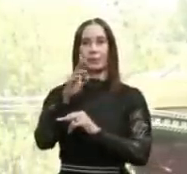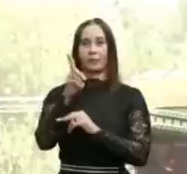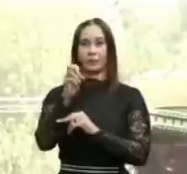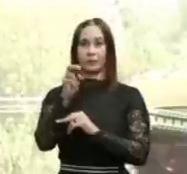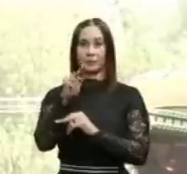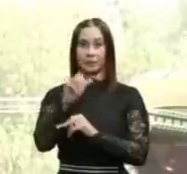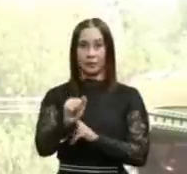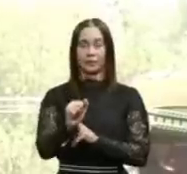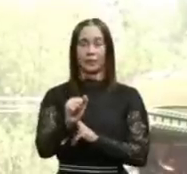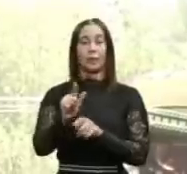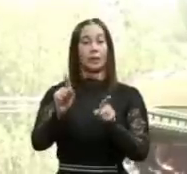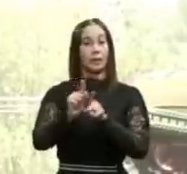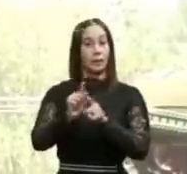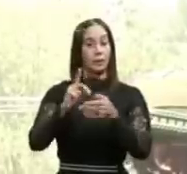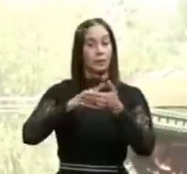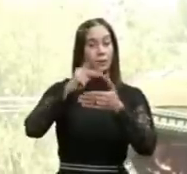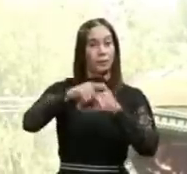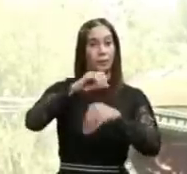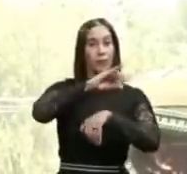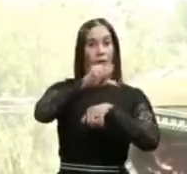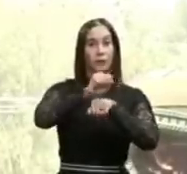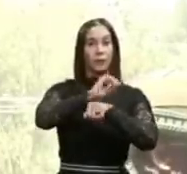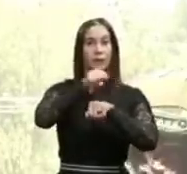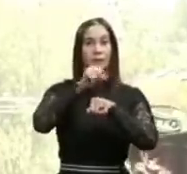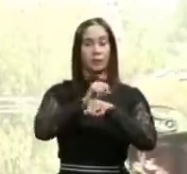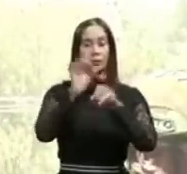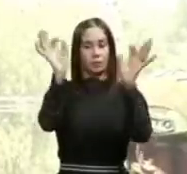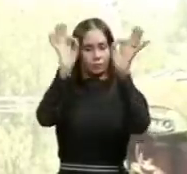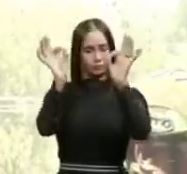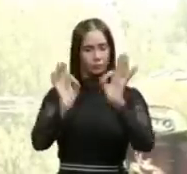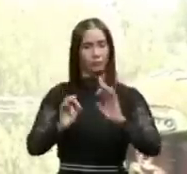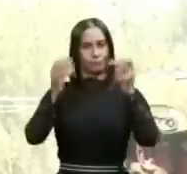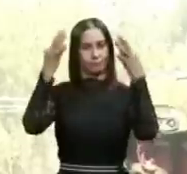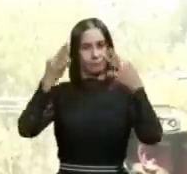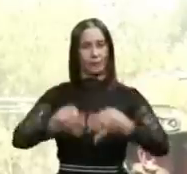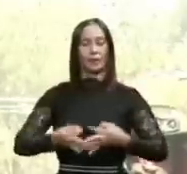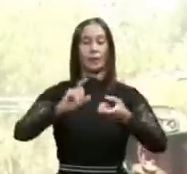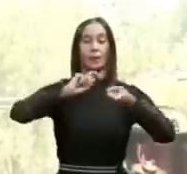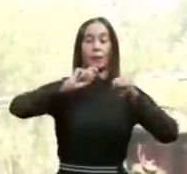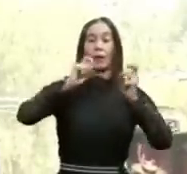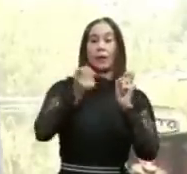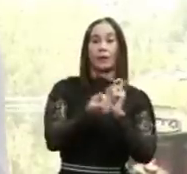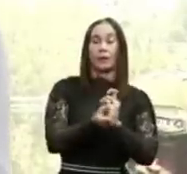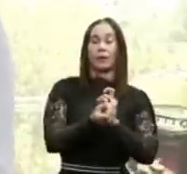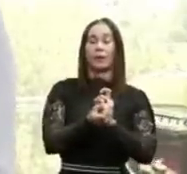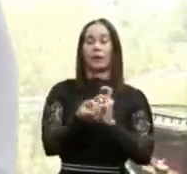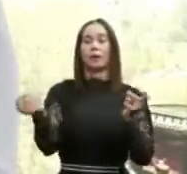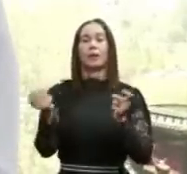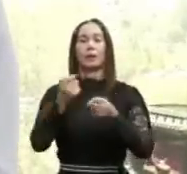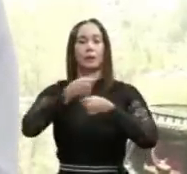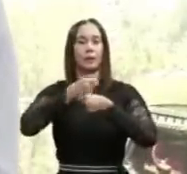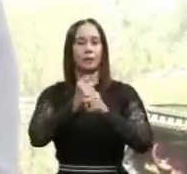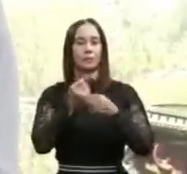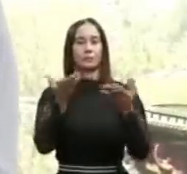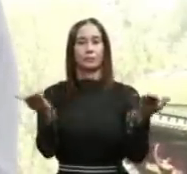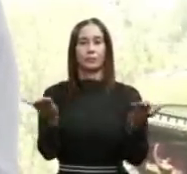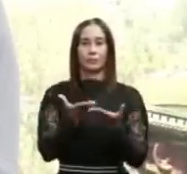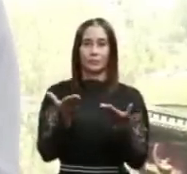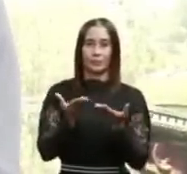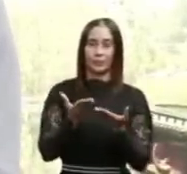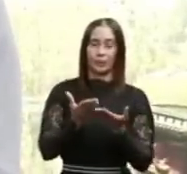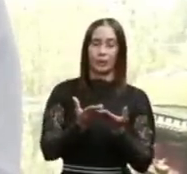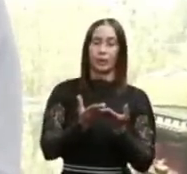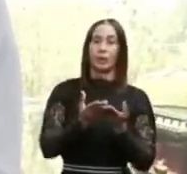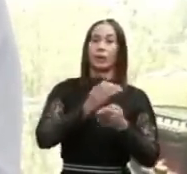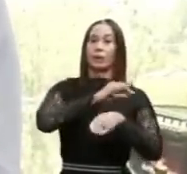Plan San Juan, un plan bien estructurado para cambiar la matriz de producción de ese